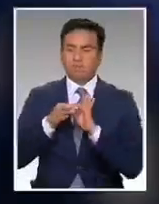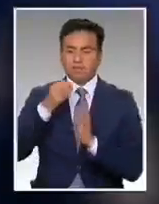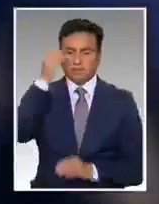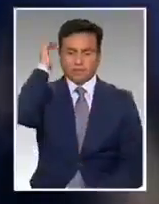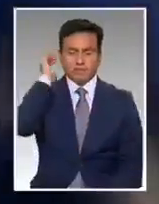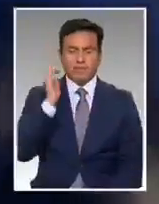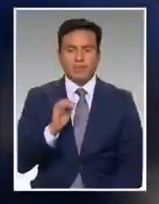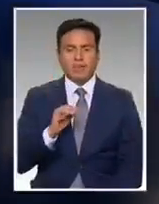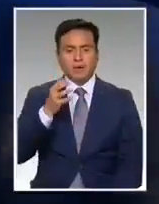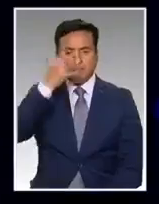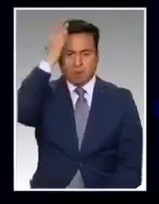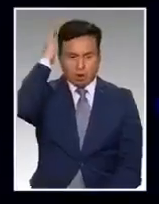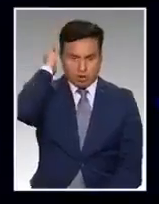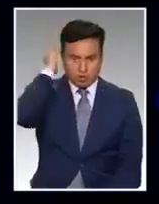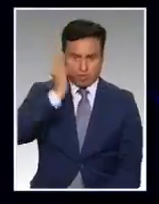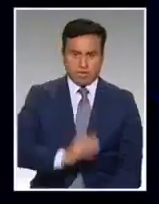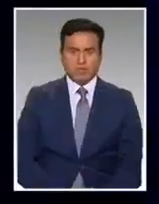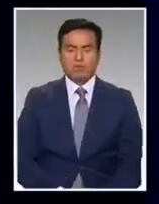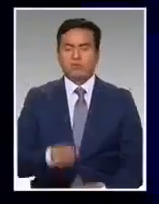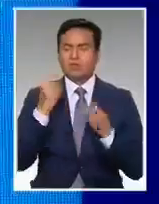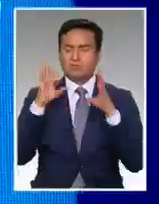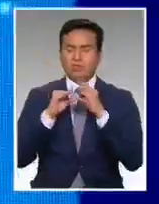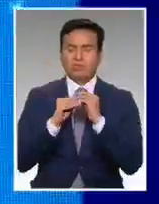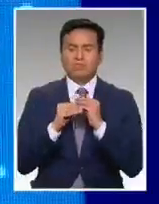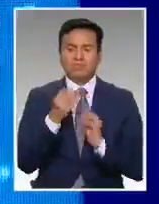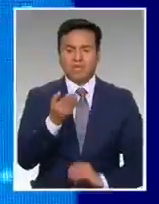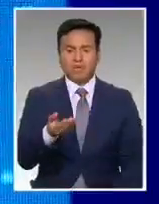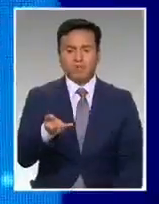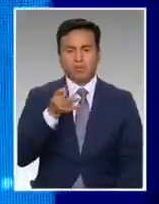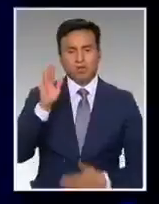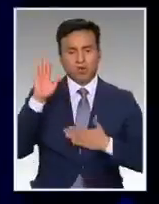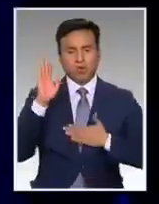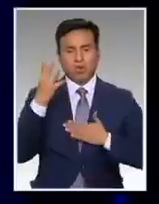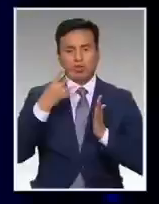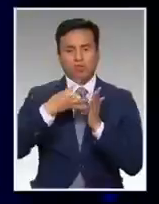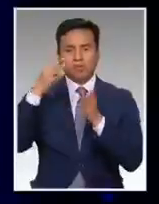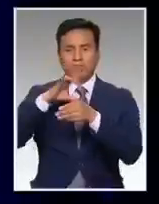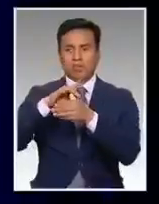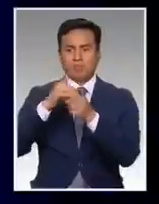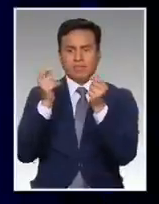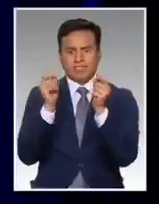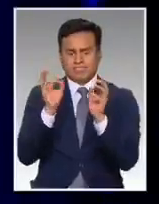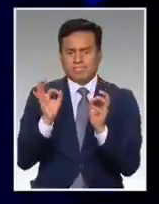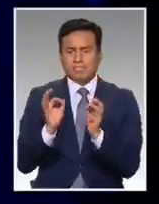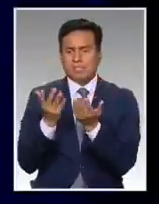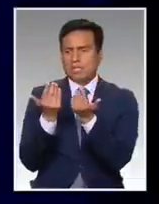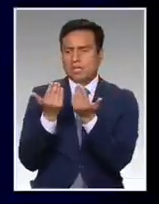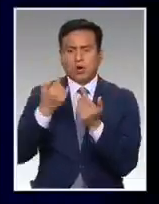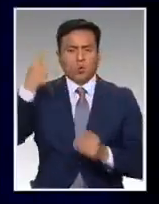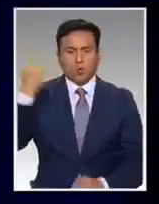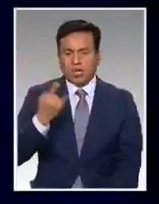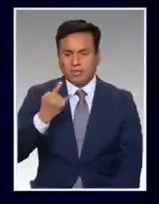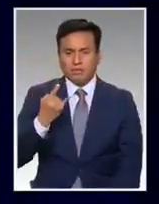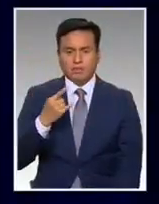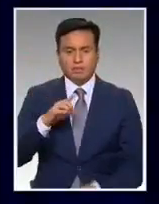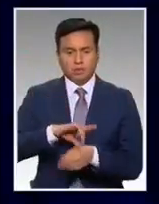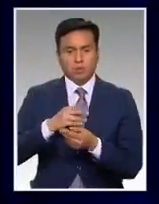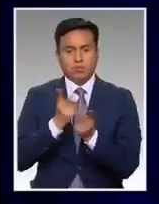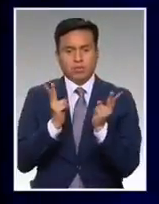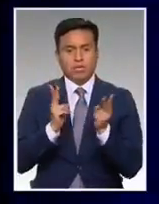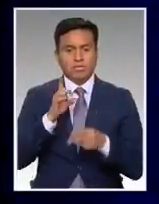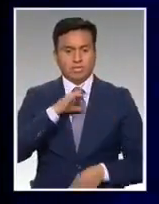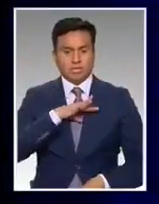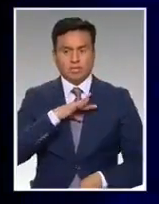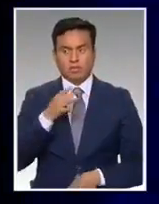marco enríquez ominami buenas noches usted prometió traer 4000 médicos especialistas que requiere además con urgencia la salud pública